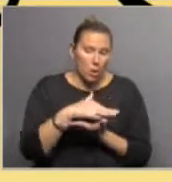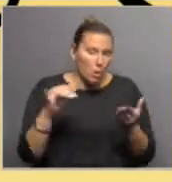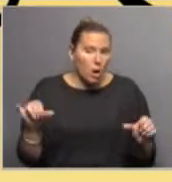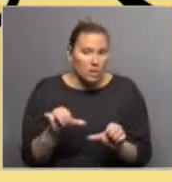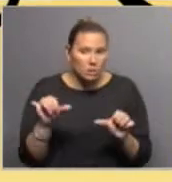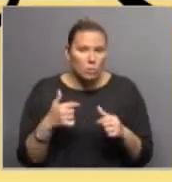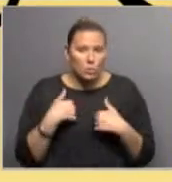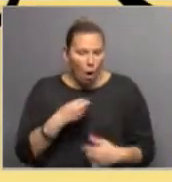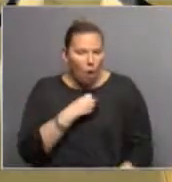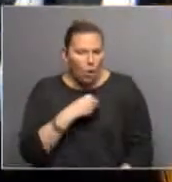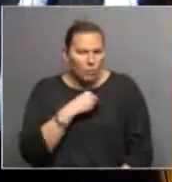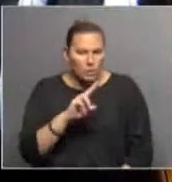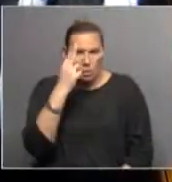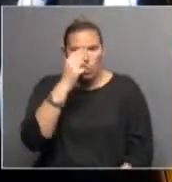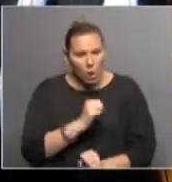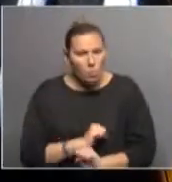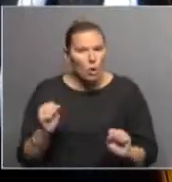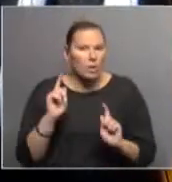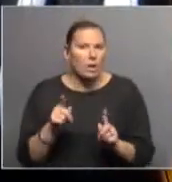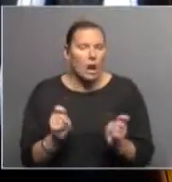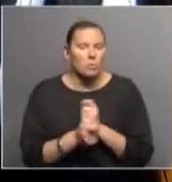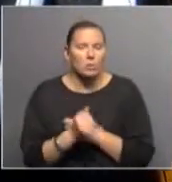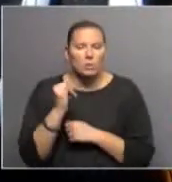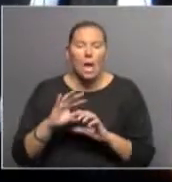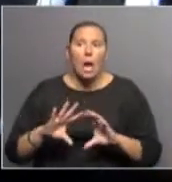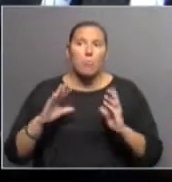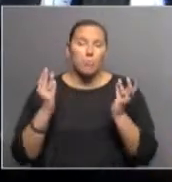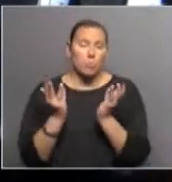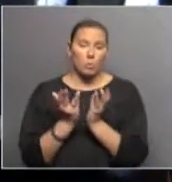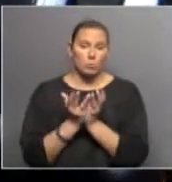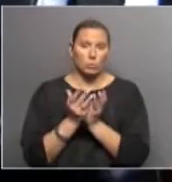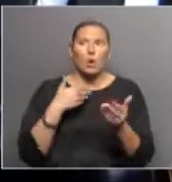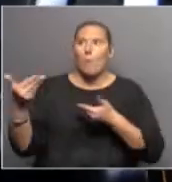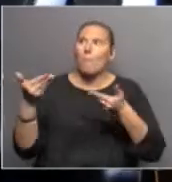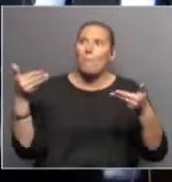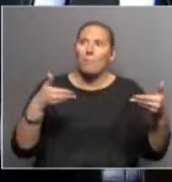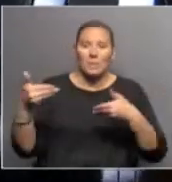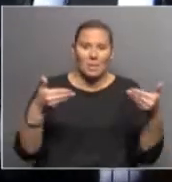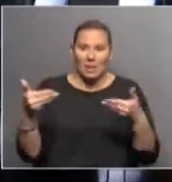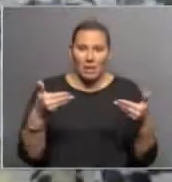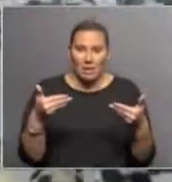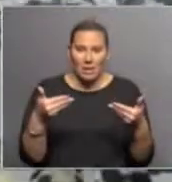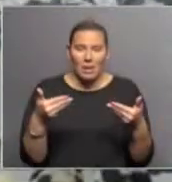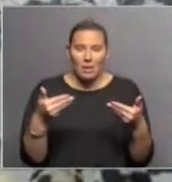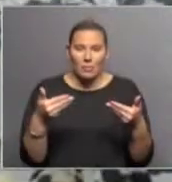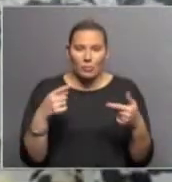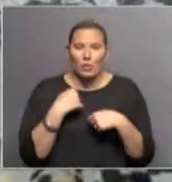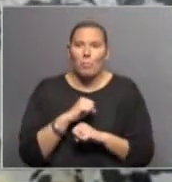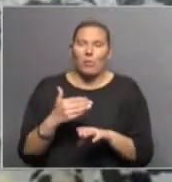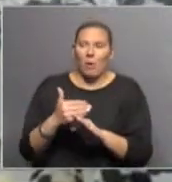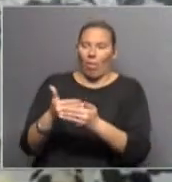haciendo. Yo le tengo mucha confianza en que Uruguay logre esa transición. El mundo entero lo está demandando, digamos. Les diría que no nos podemos quedar